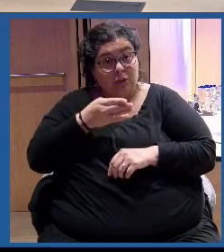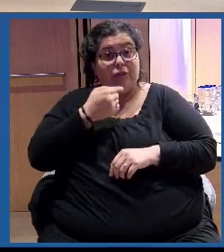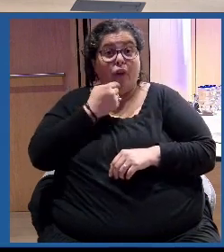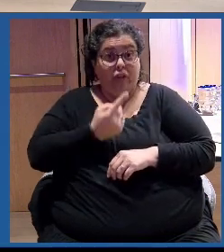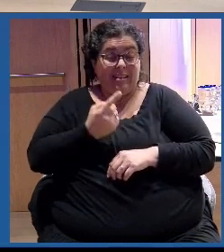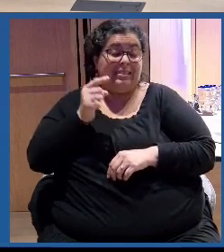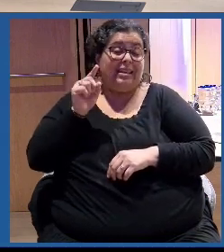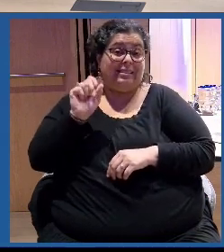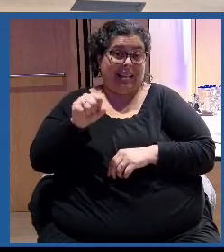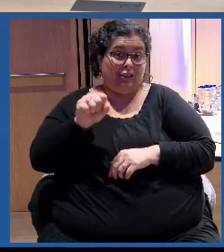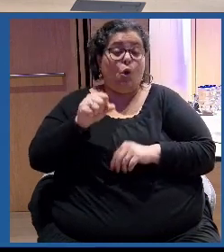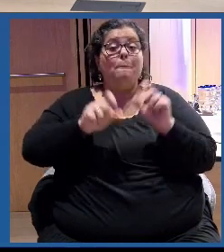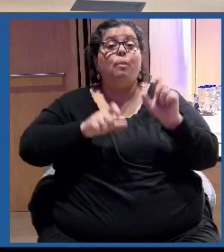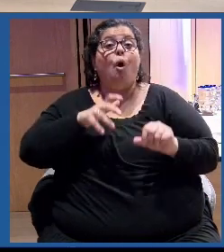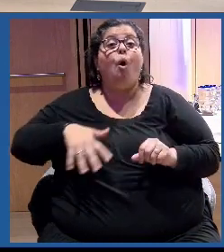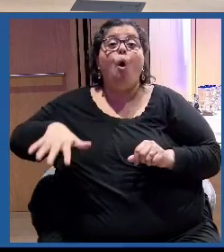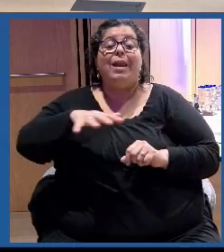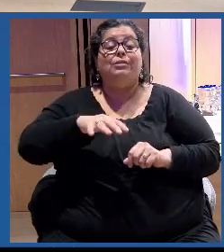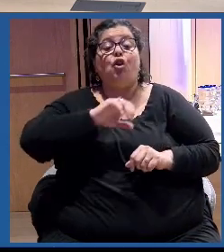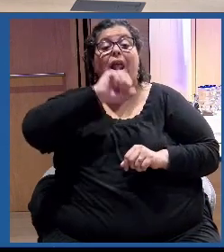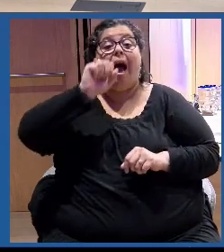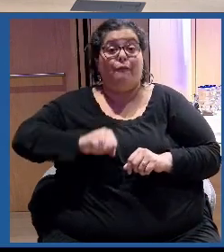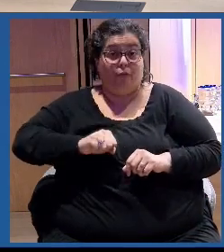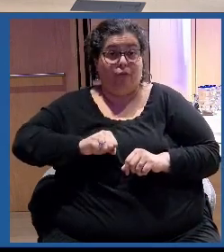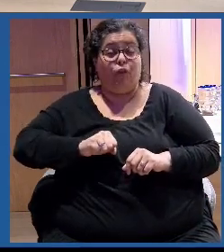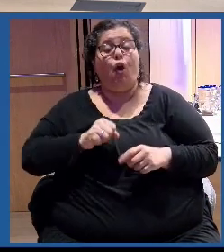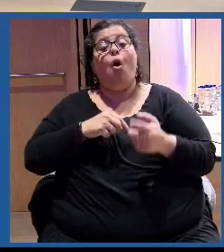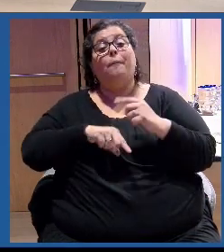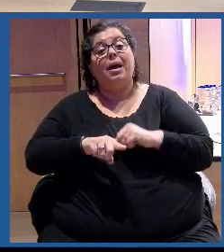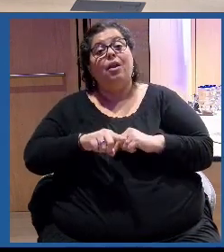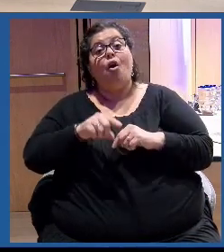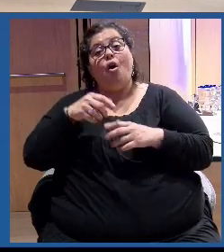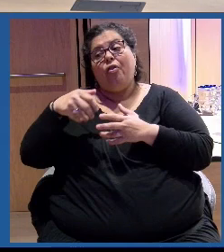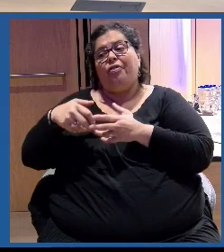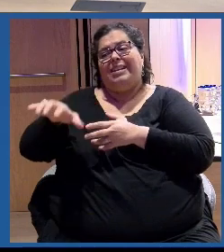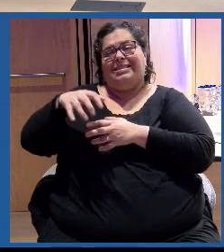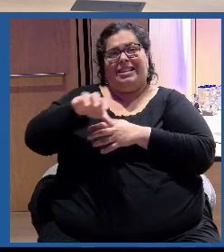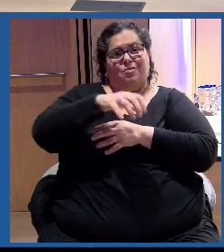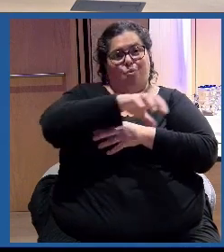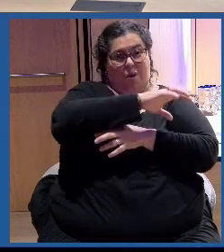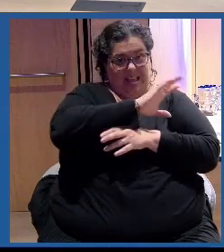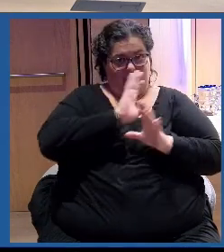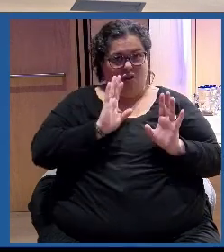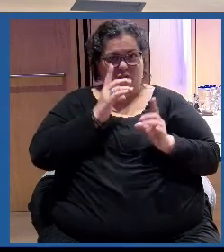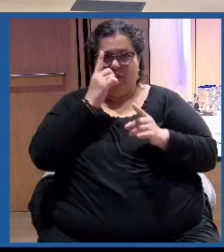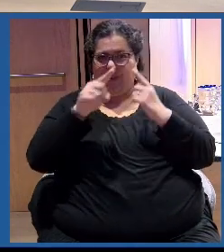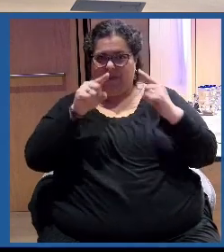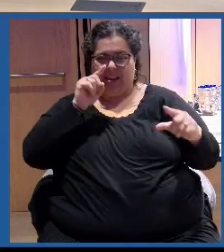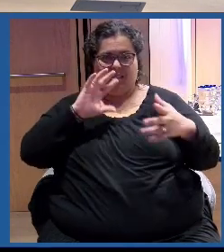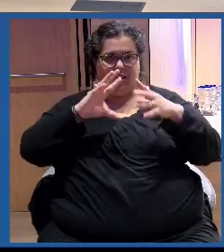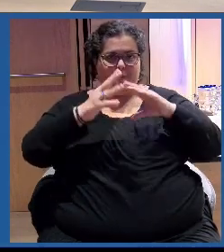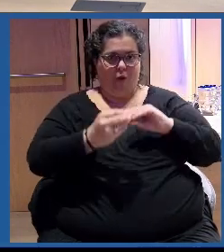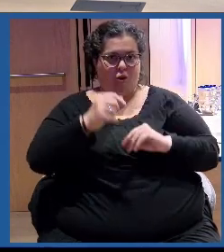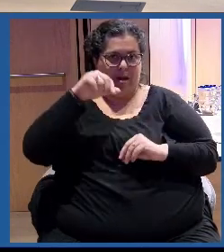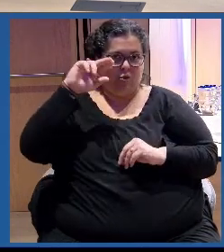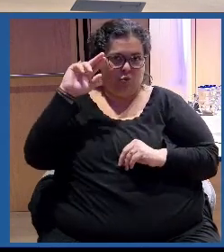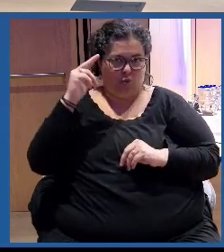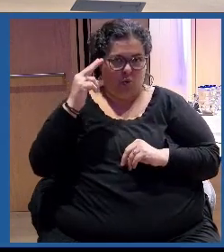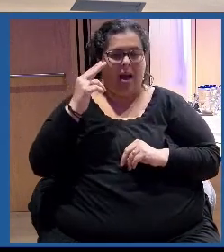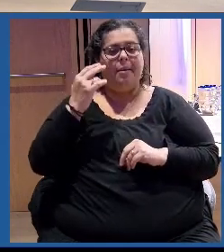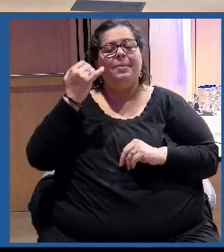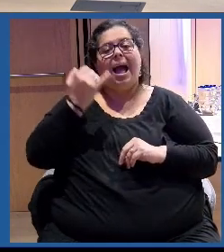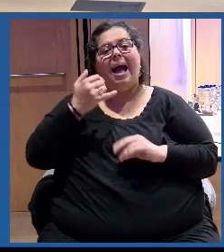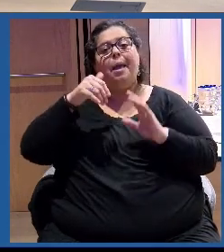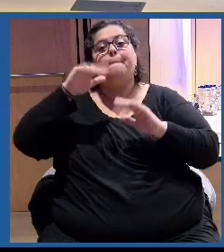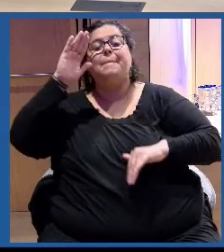es población afro en nuestro país, pero claramente está distribuido de diferente manera. En Uruguay claramente hay